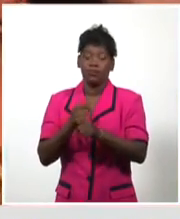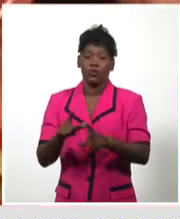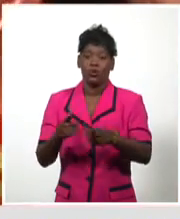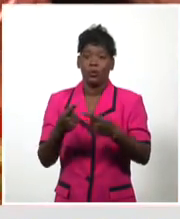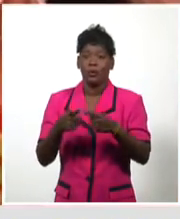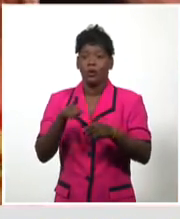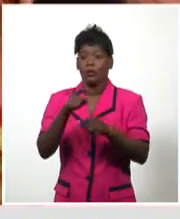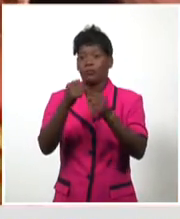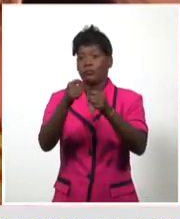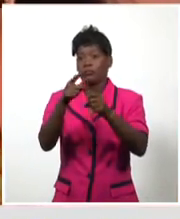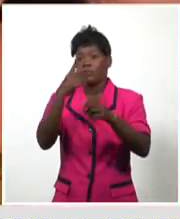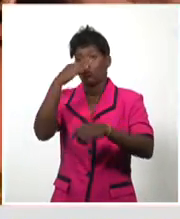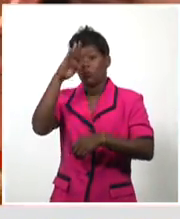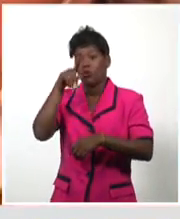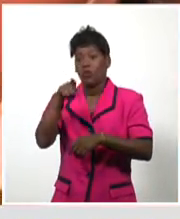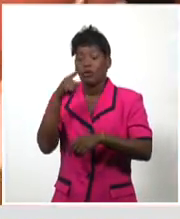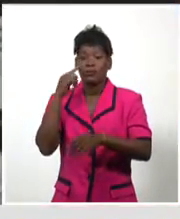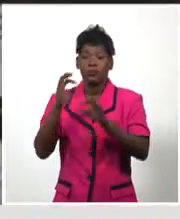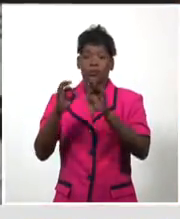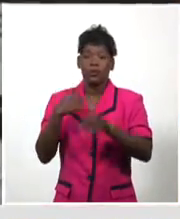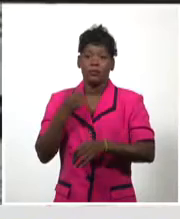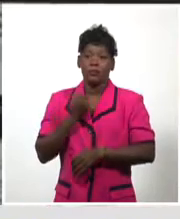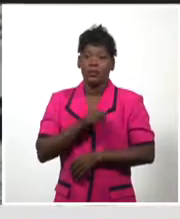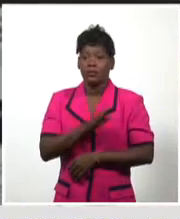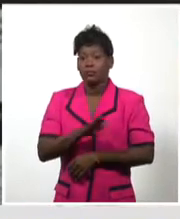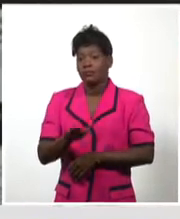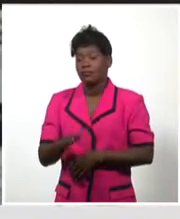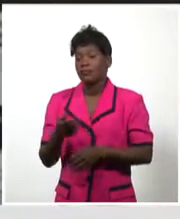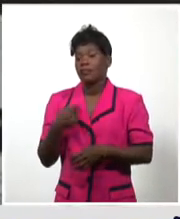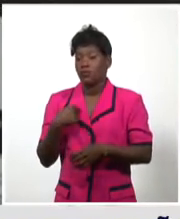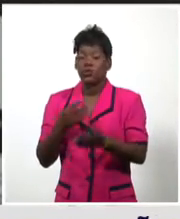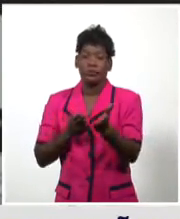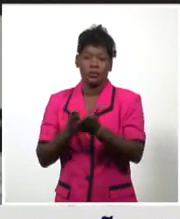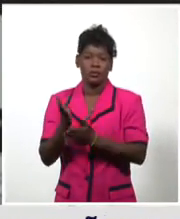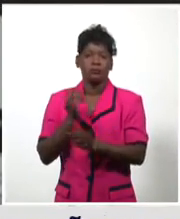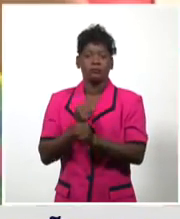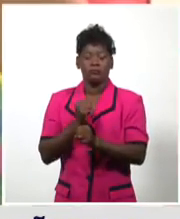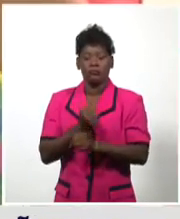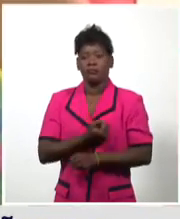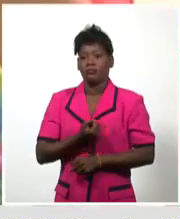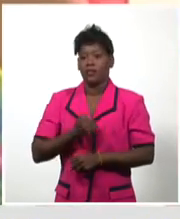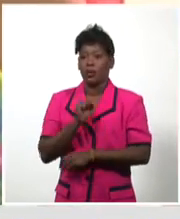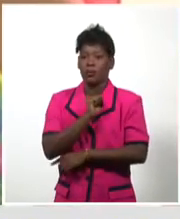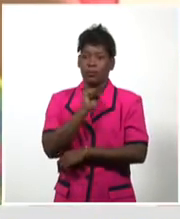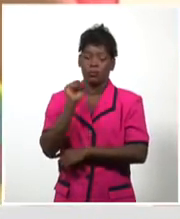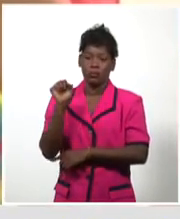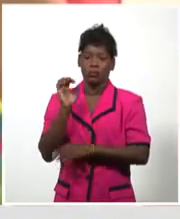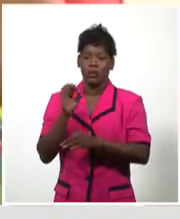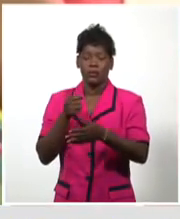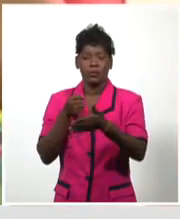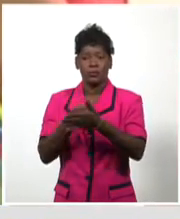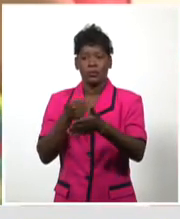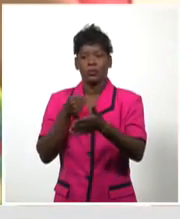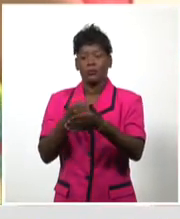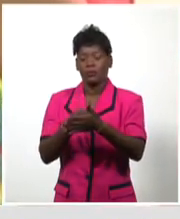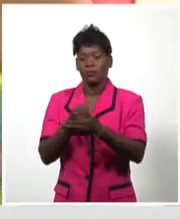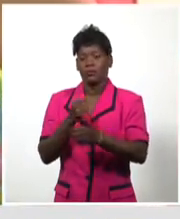dado mucho apoyo para seguir adelante y poder terminar esta misión sin ningún tipo de obstáculo ni de